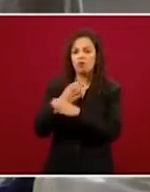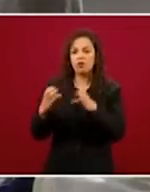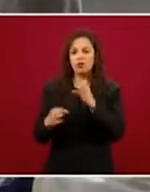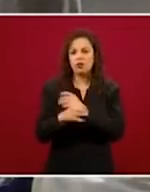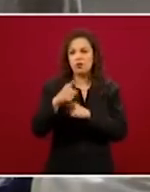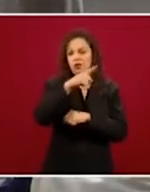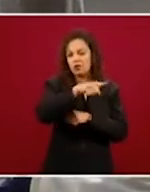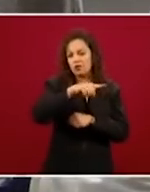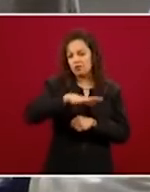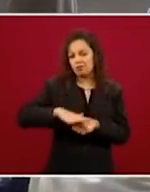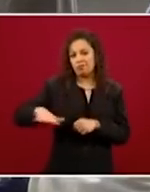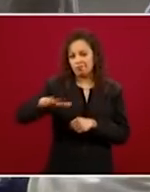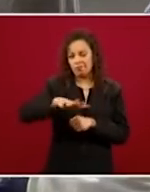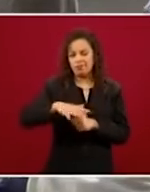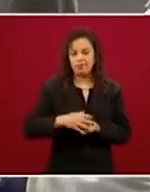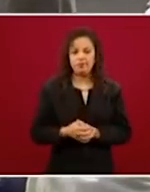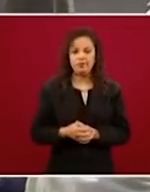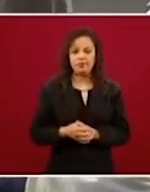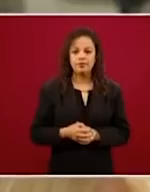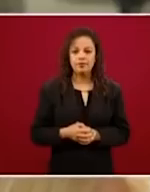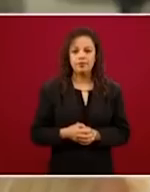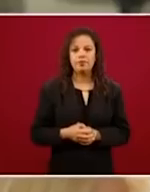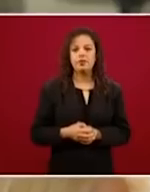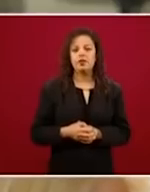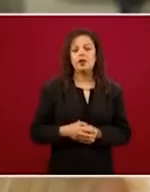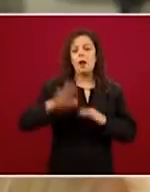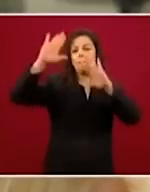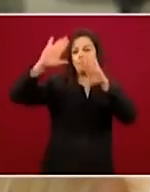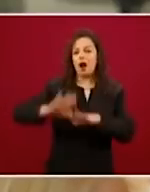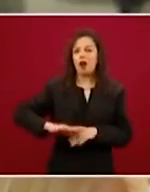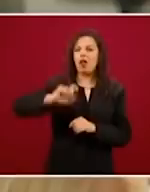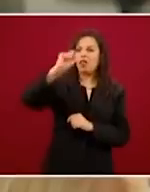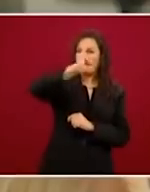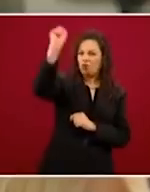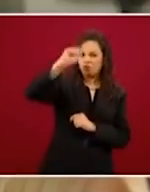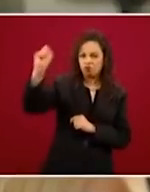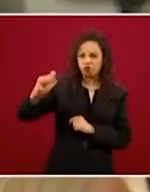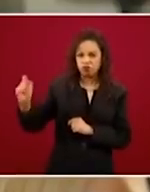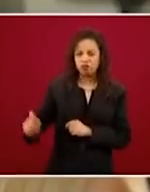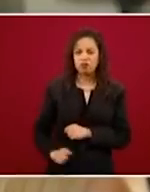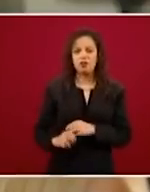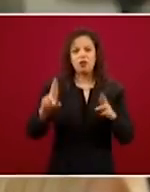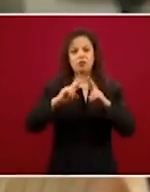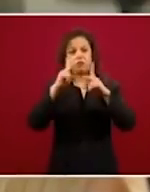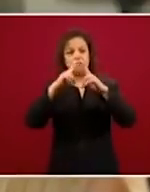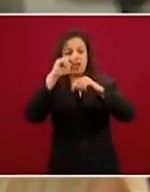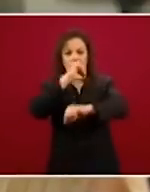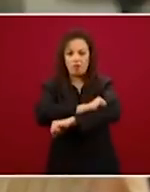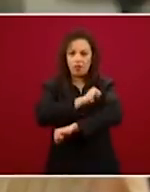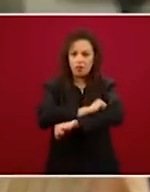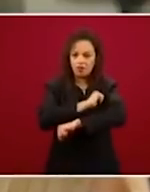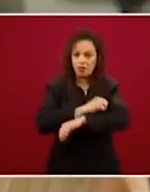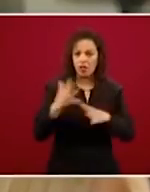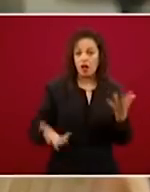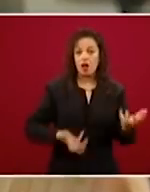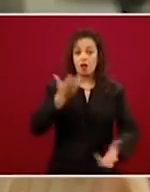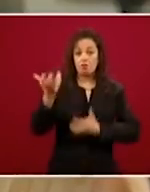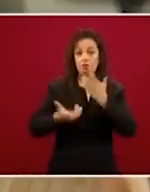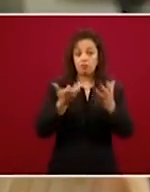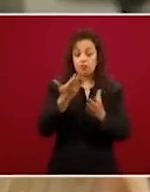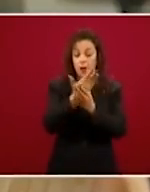grado de que bueno más allá de rayar las paredes quebrar vidrios destruir mobiliario también incluso quemaron expedientes judiciales